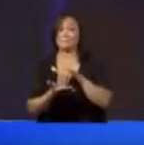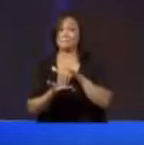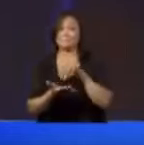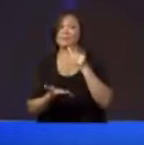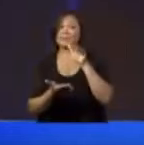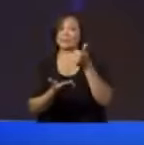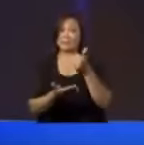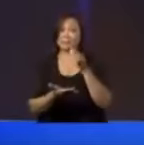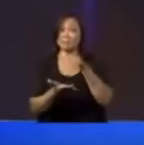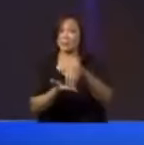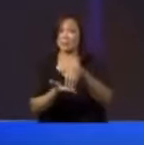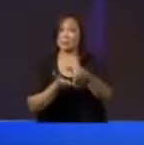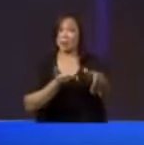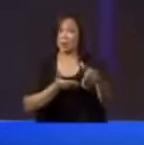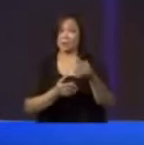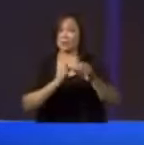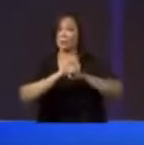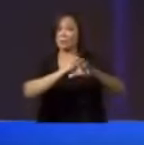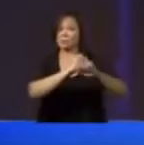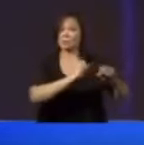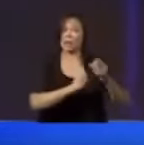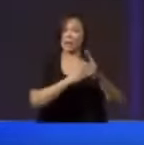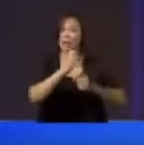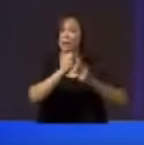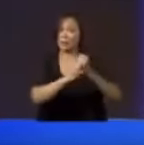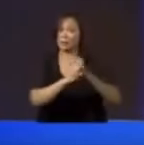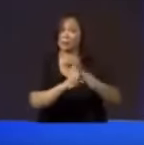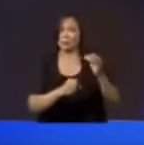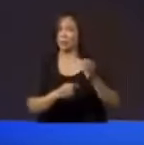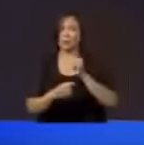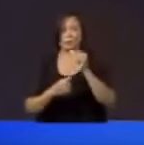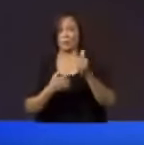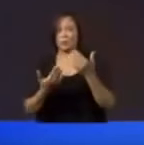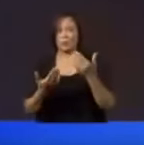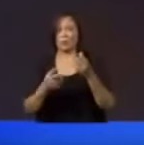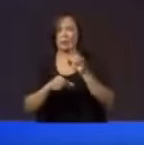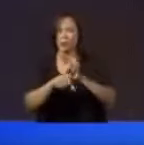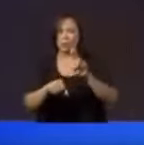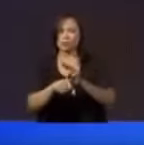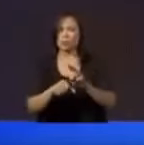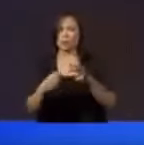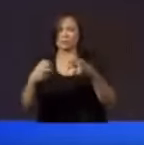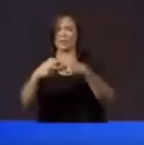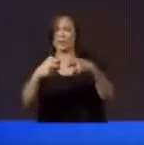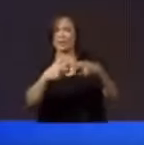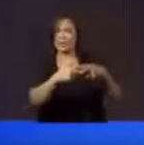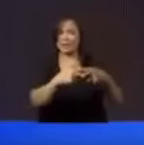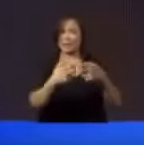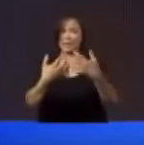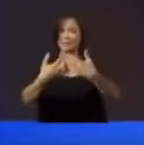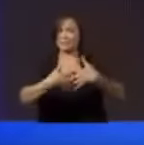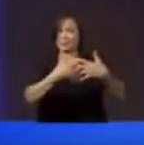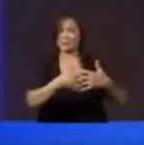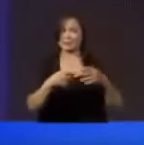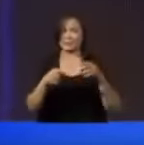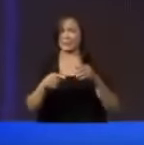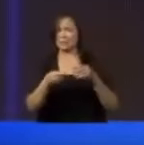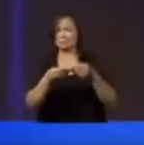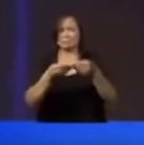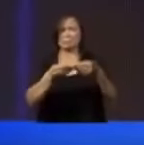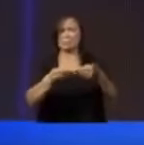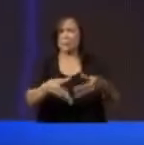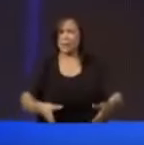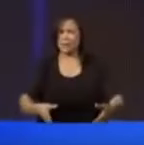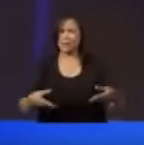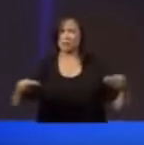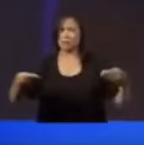en publicidad al año. Tiene, por la ineficiencia en el manejo del sector eléctrico, ha pasado las pérdidas